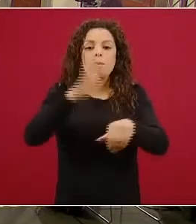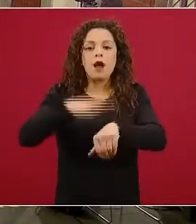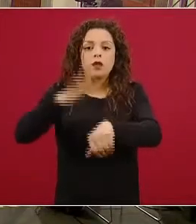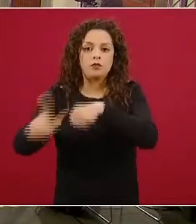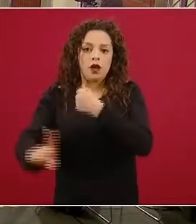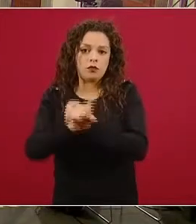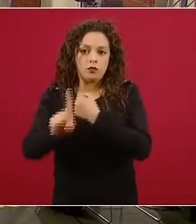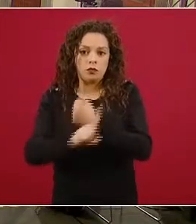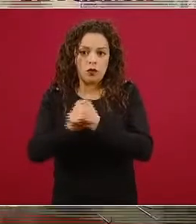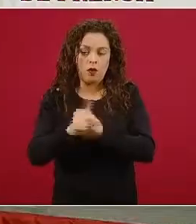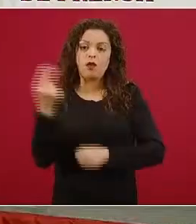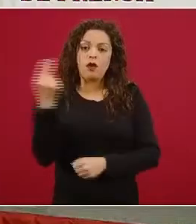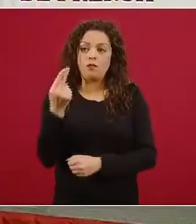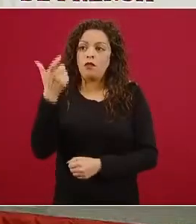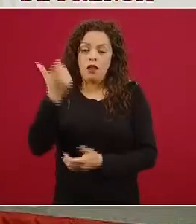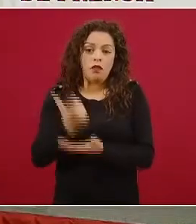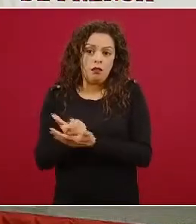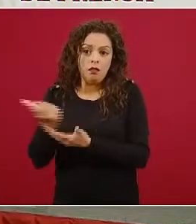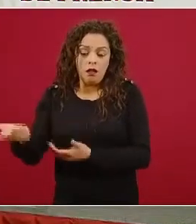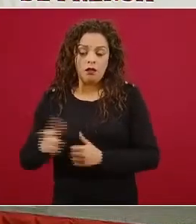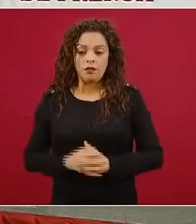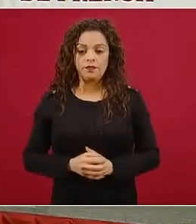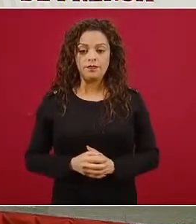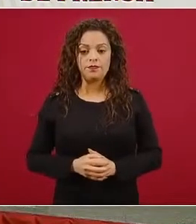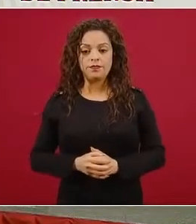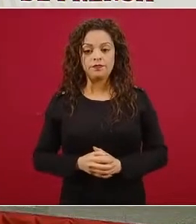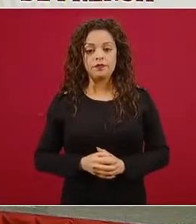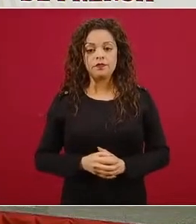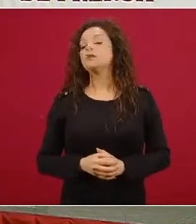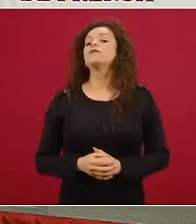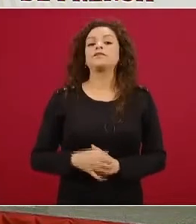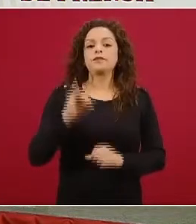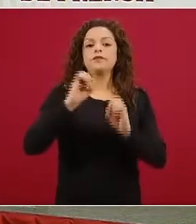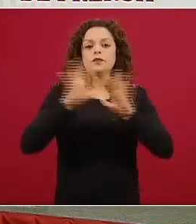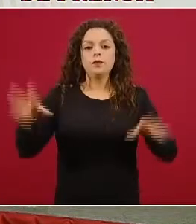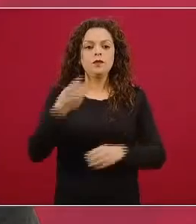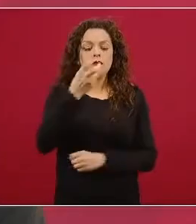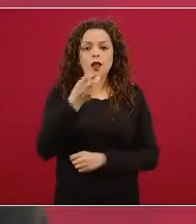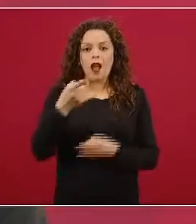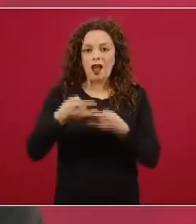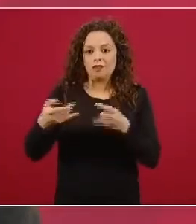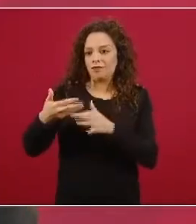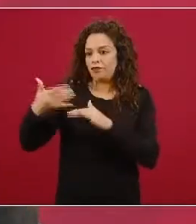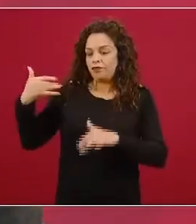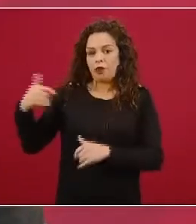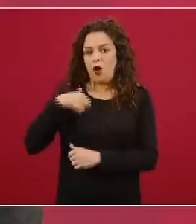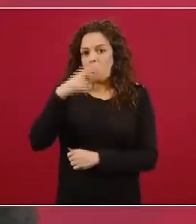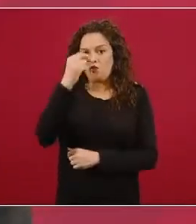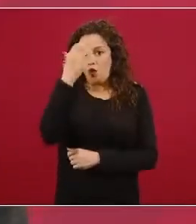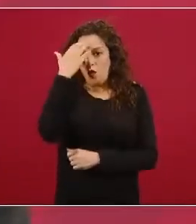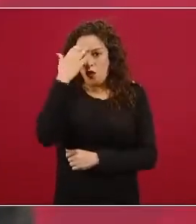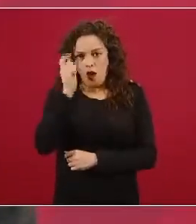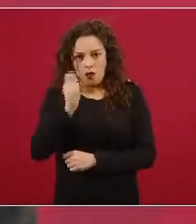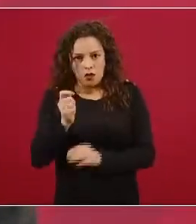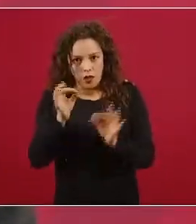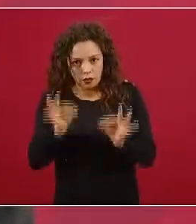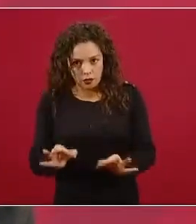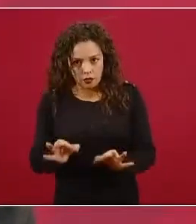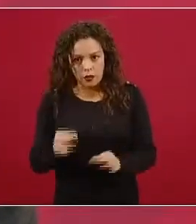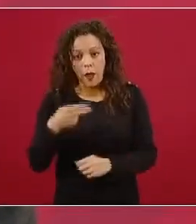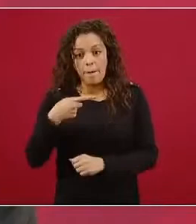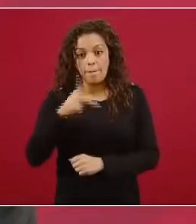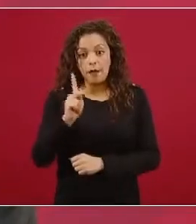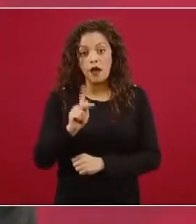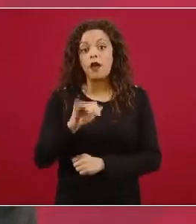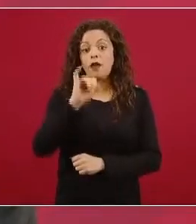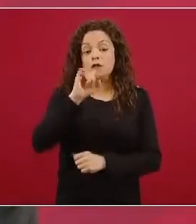recursos? ¿Cómo no? No conozco los detalles de la historia como para juzgar si es o no legal, pero definitivamente es un asunto de